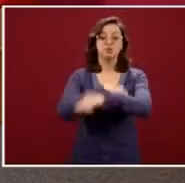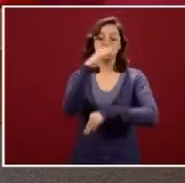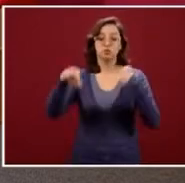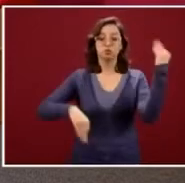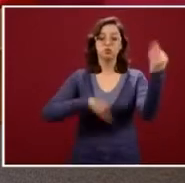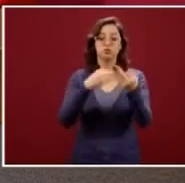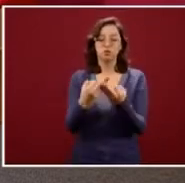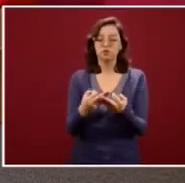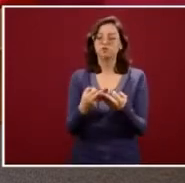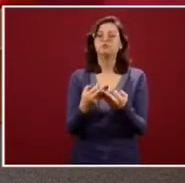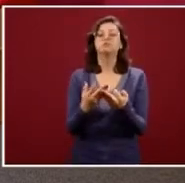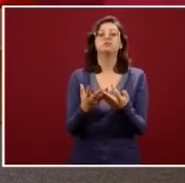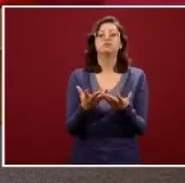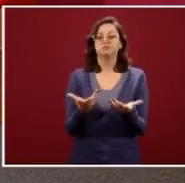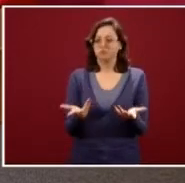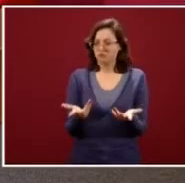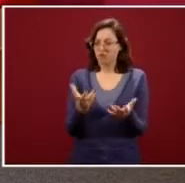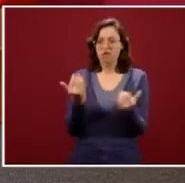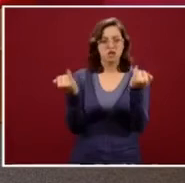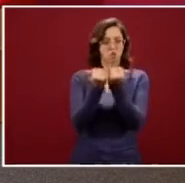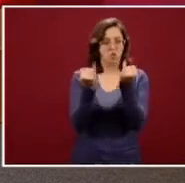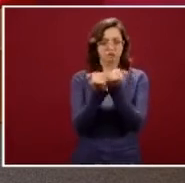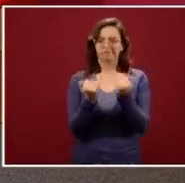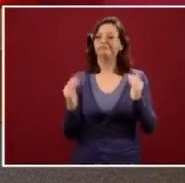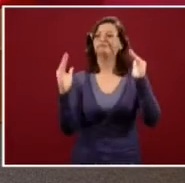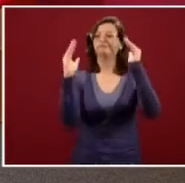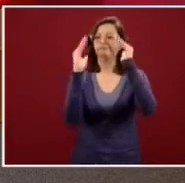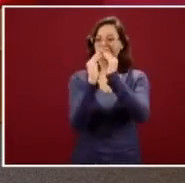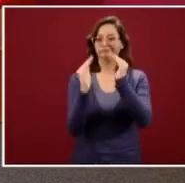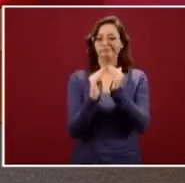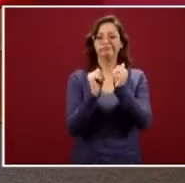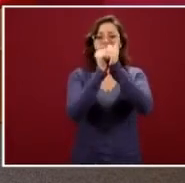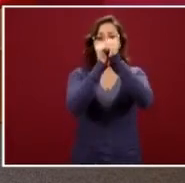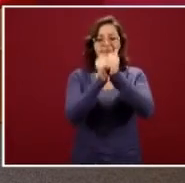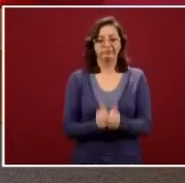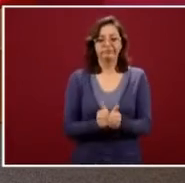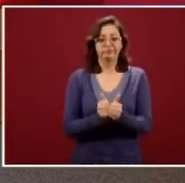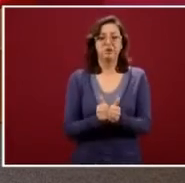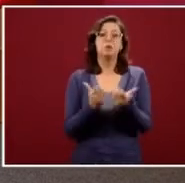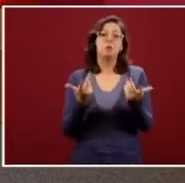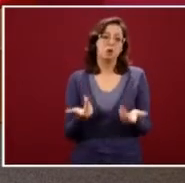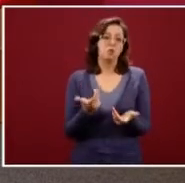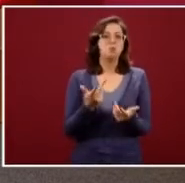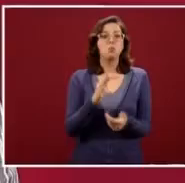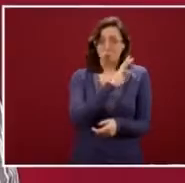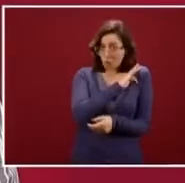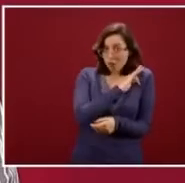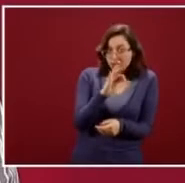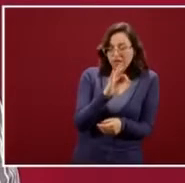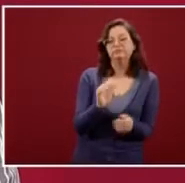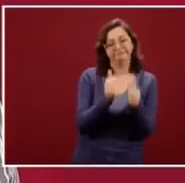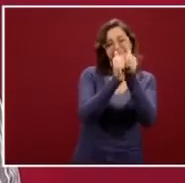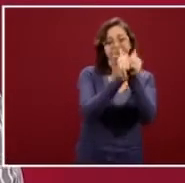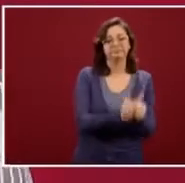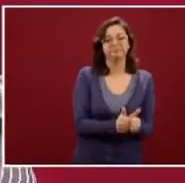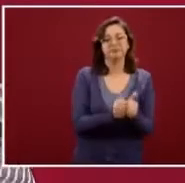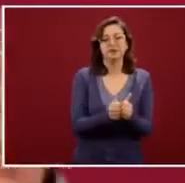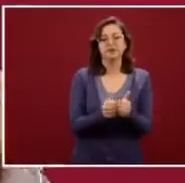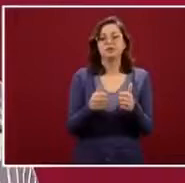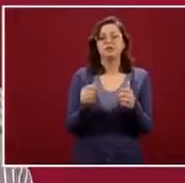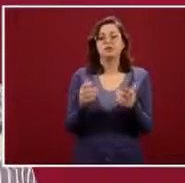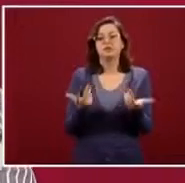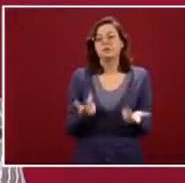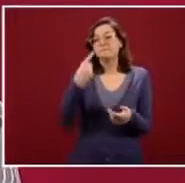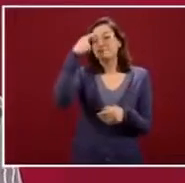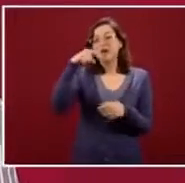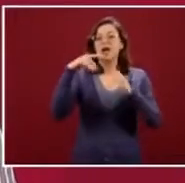el mismo sentido, resguardándonos en casa, manteniéndonos en casa siempre que esto sea posible para evitar que nos encontremos